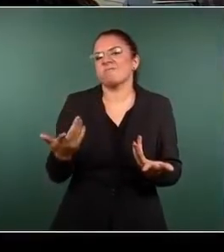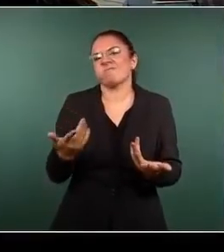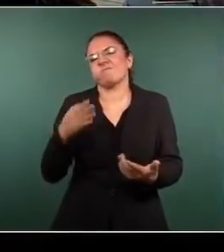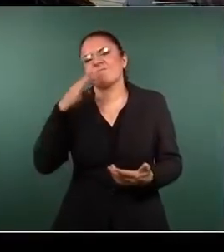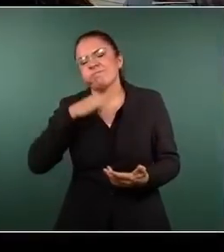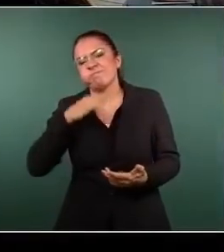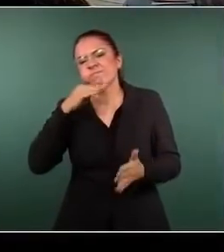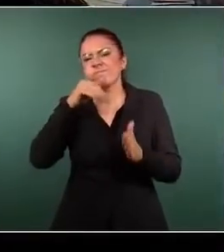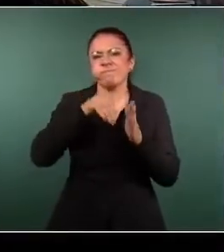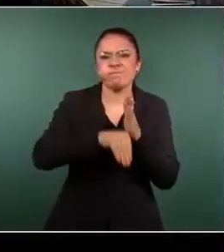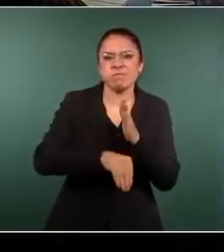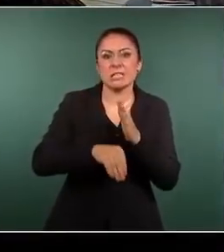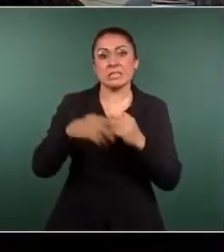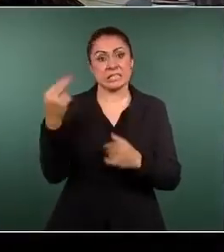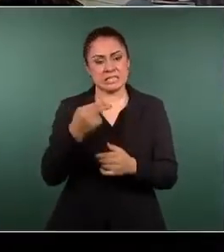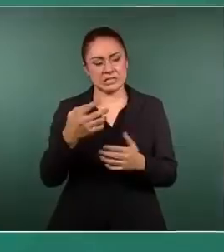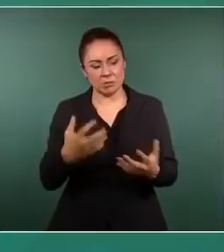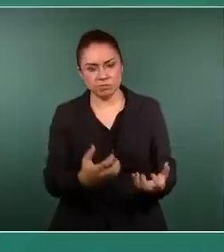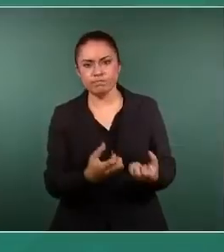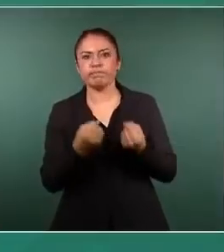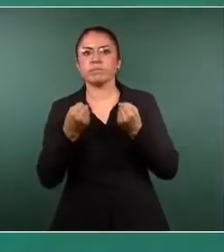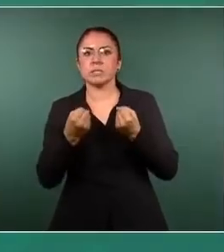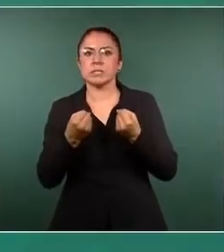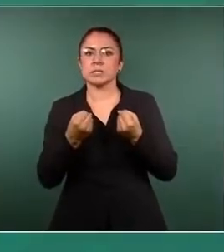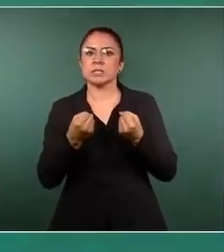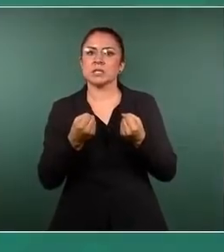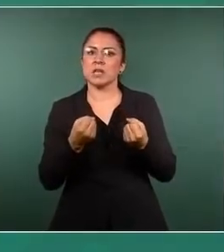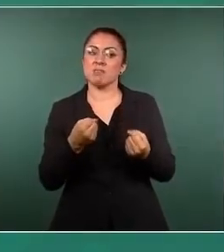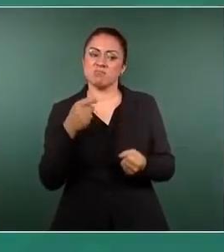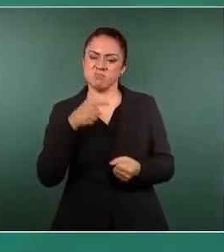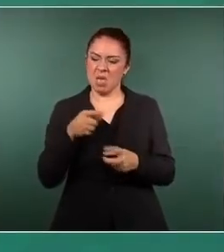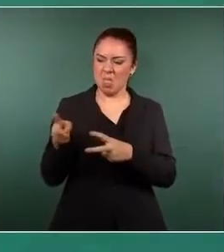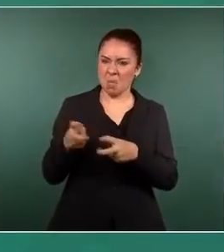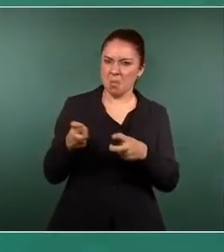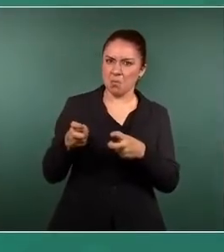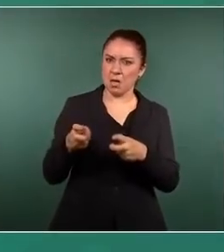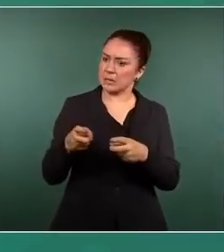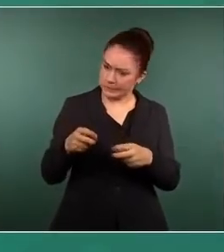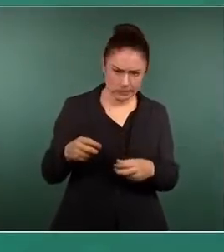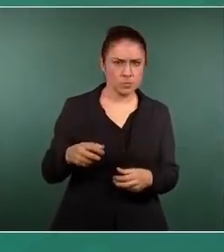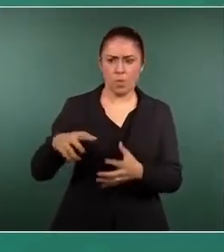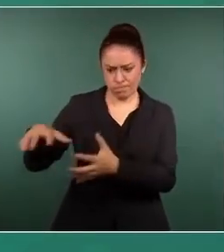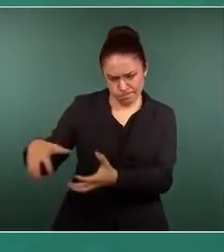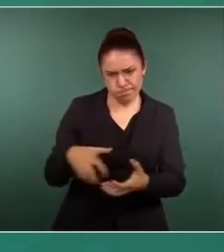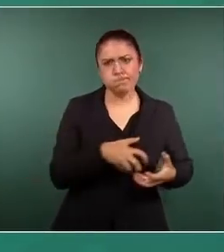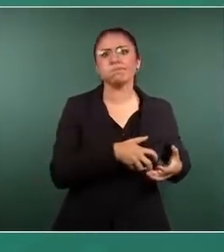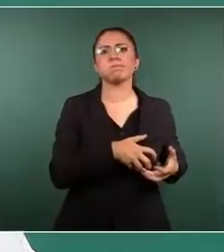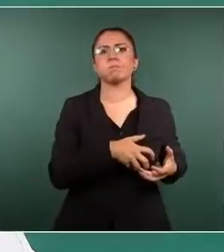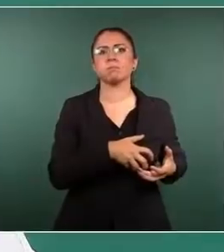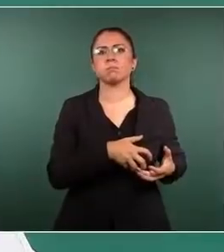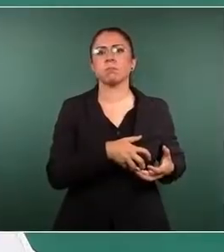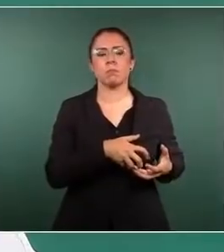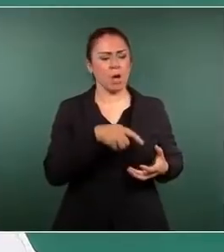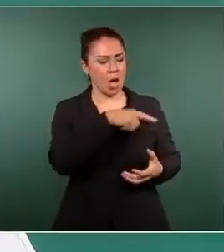lo que se sustrajo para devolverle al pueblo lo robado